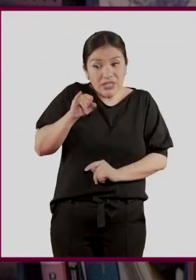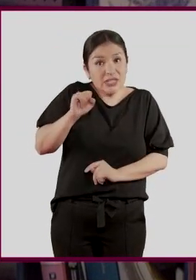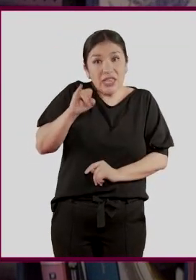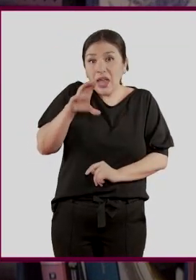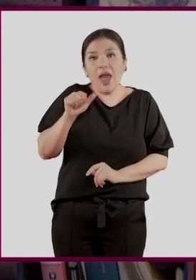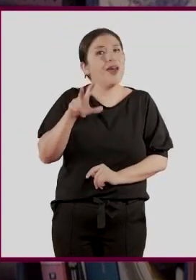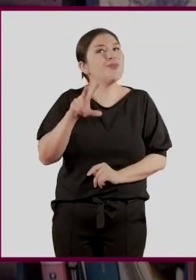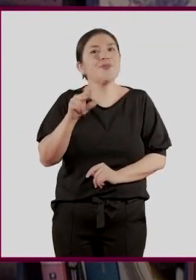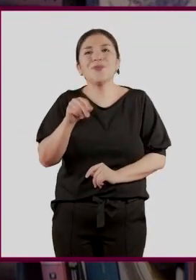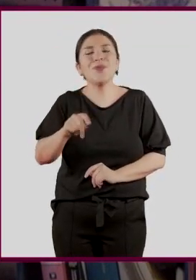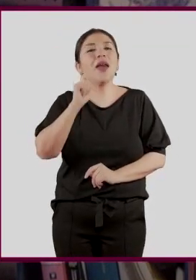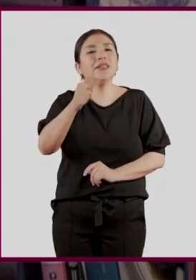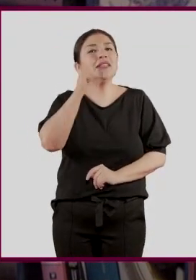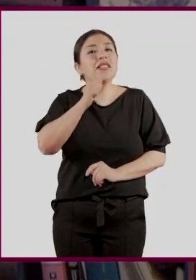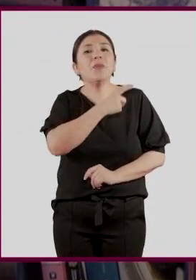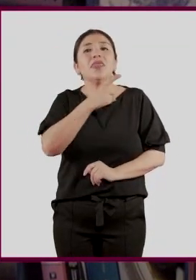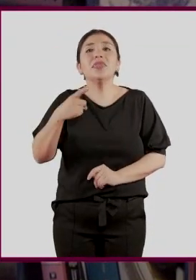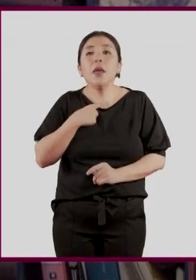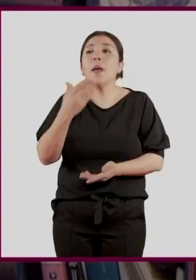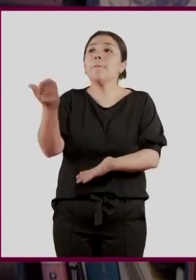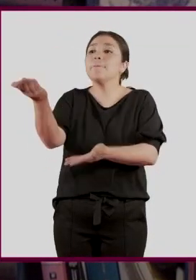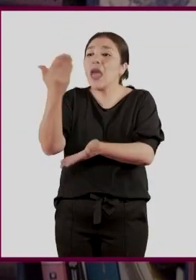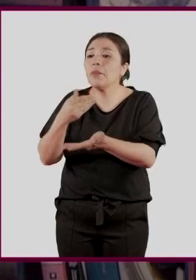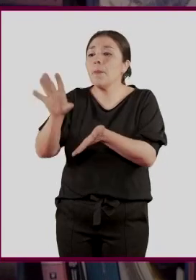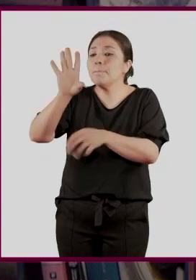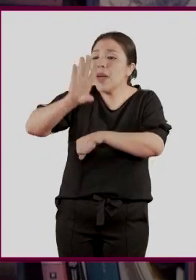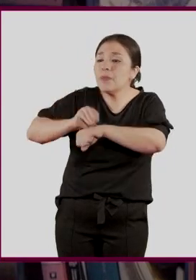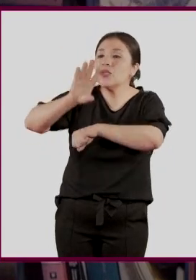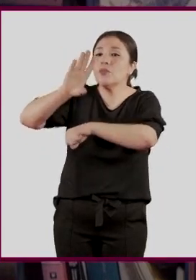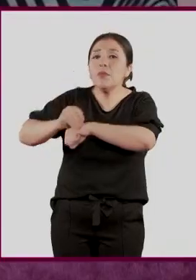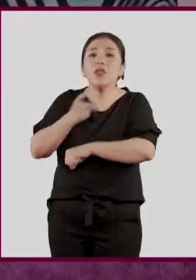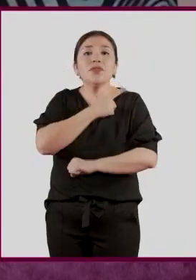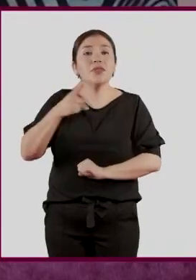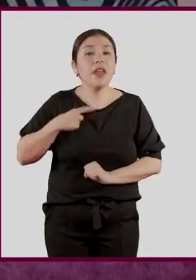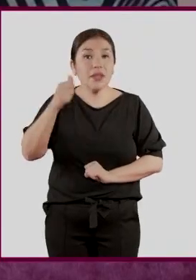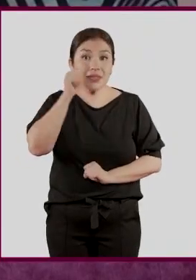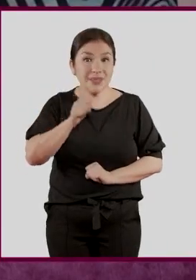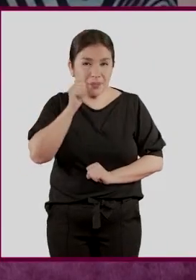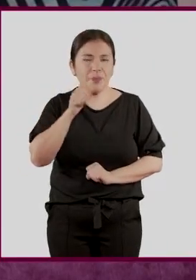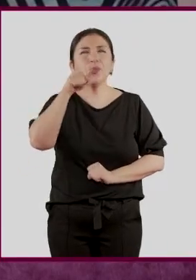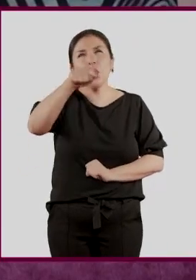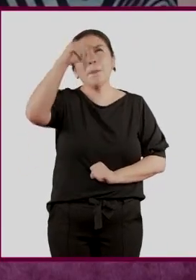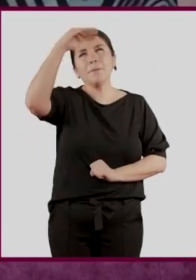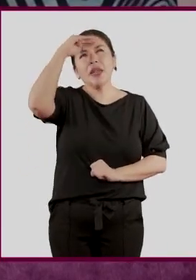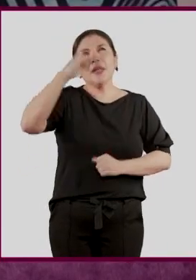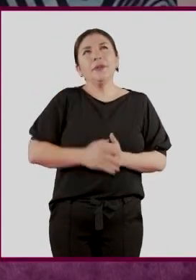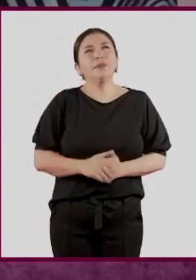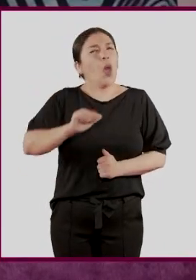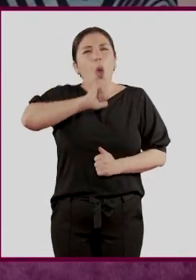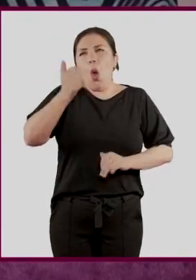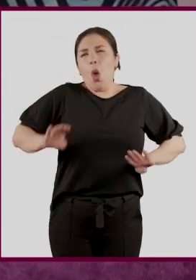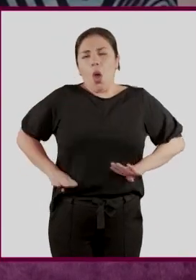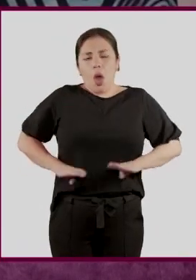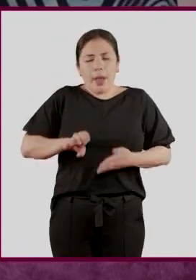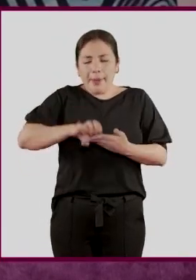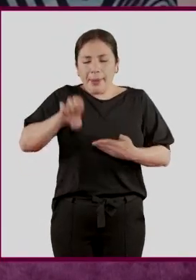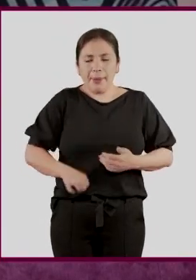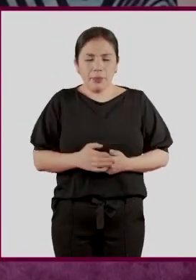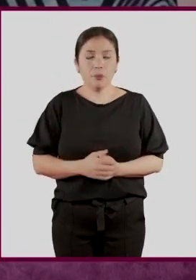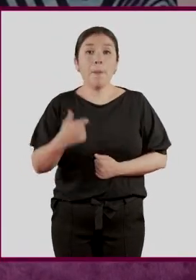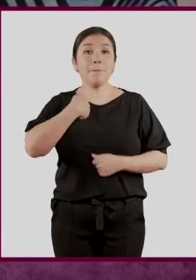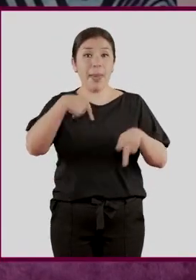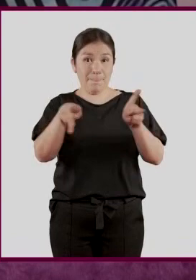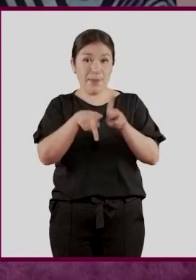físicas. Siempre tienen que conseguir los derechos de los autores reales. Pensemos en otro tipo de obra. Mi